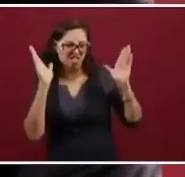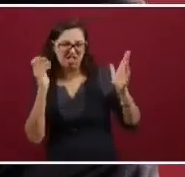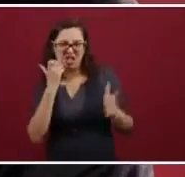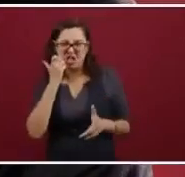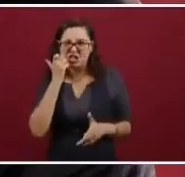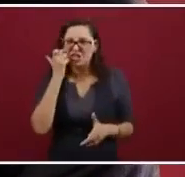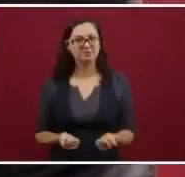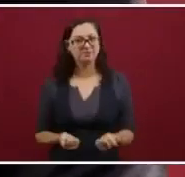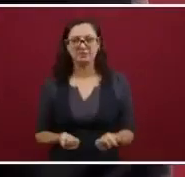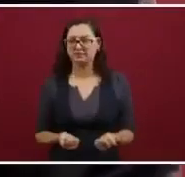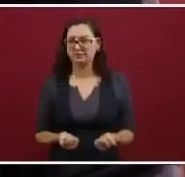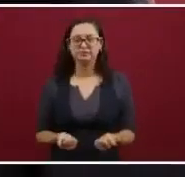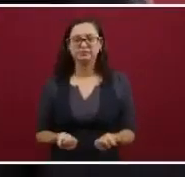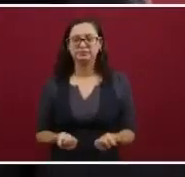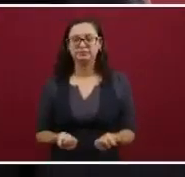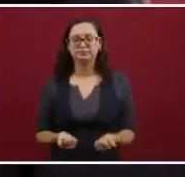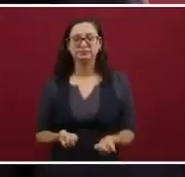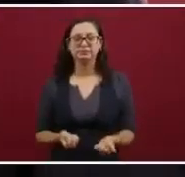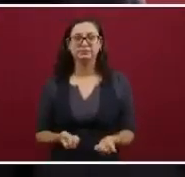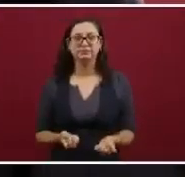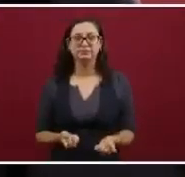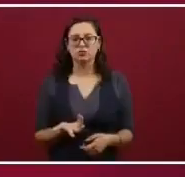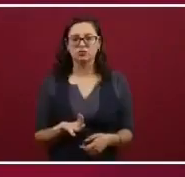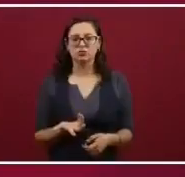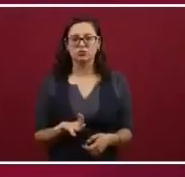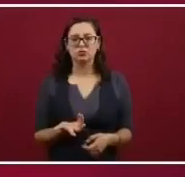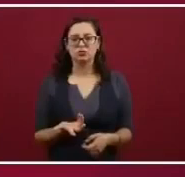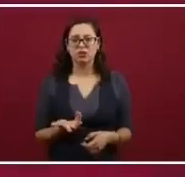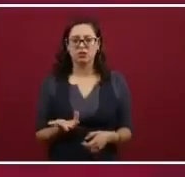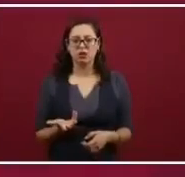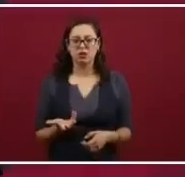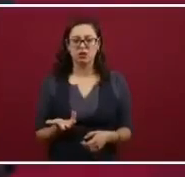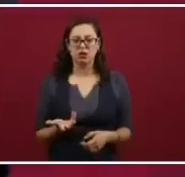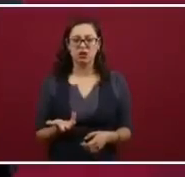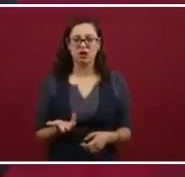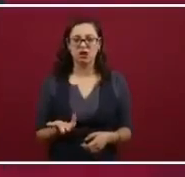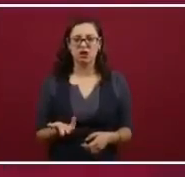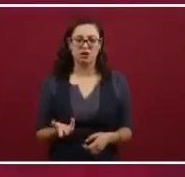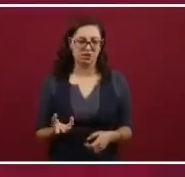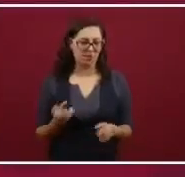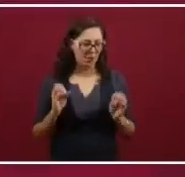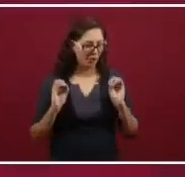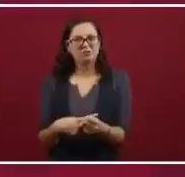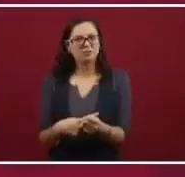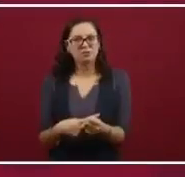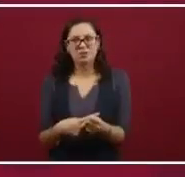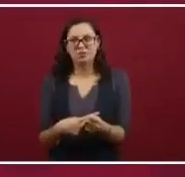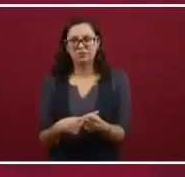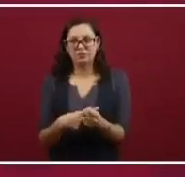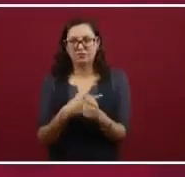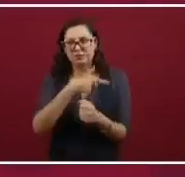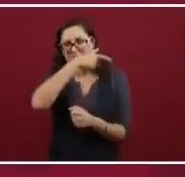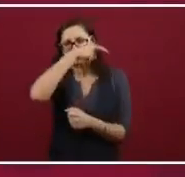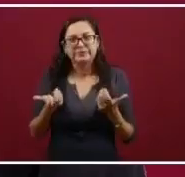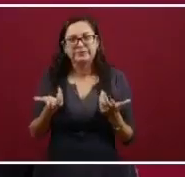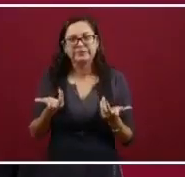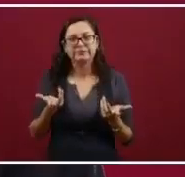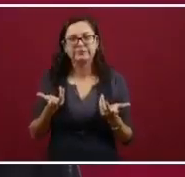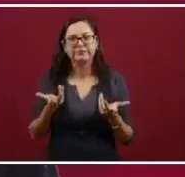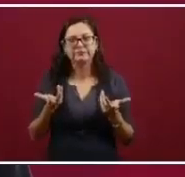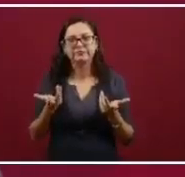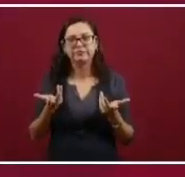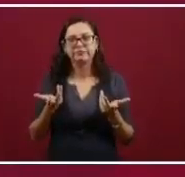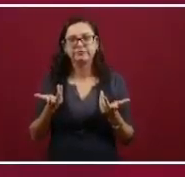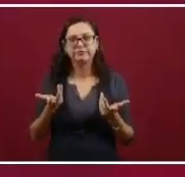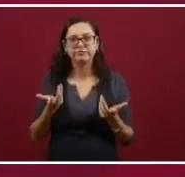no entienden eso, se percibe, o están tan enfermos por la ambición al dinero que